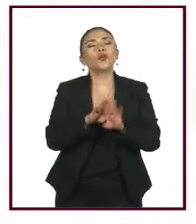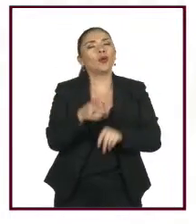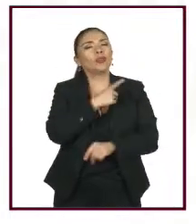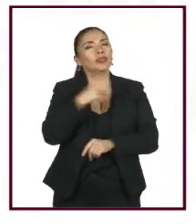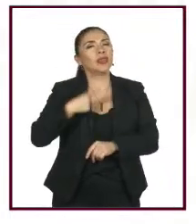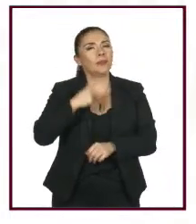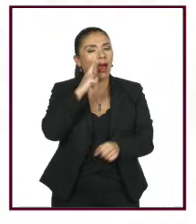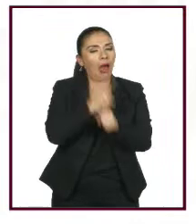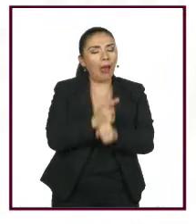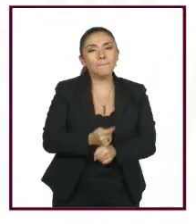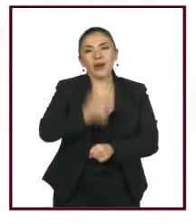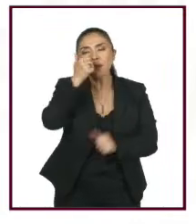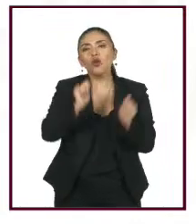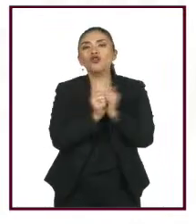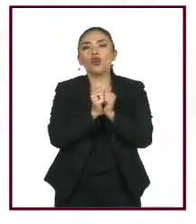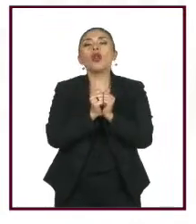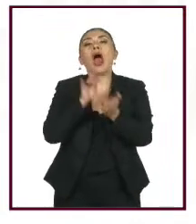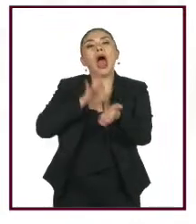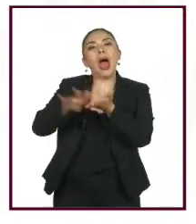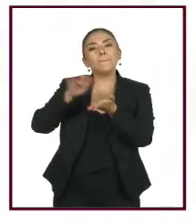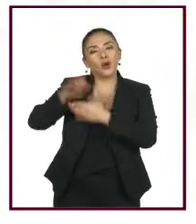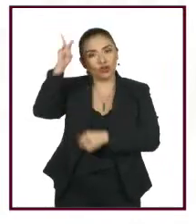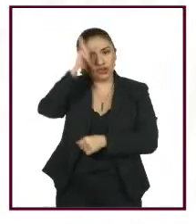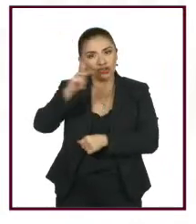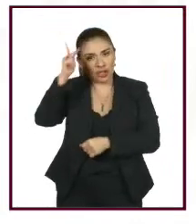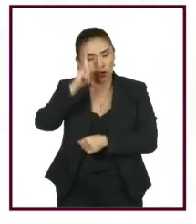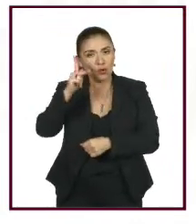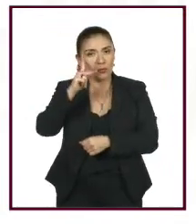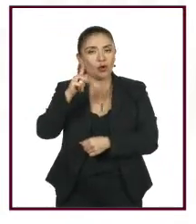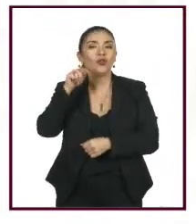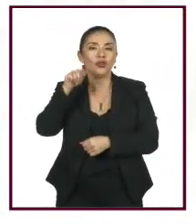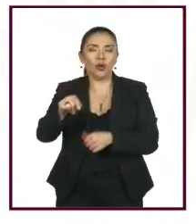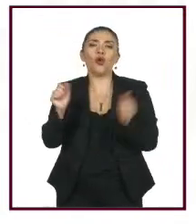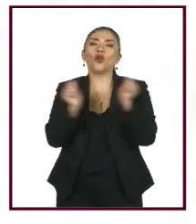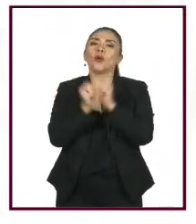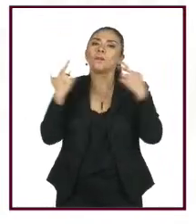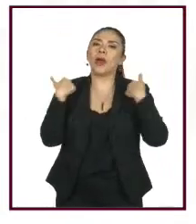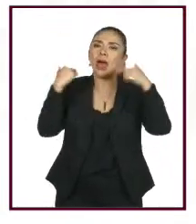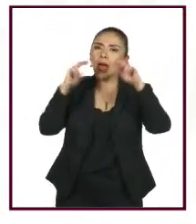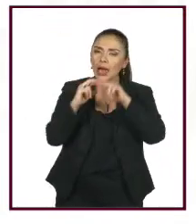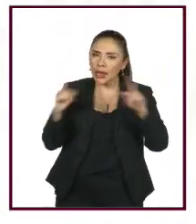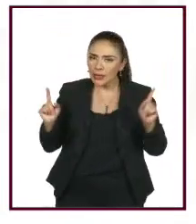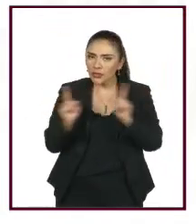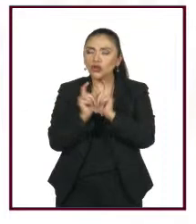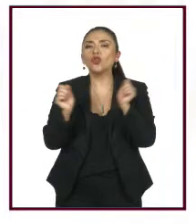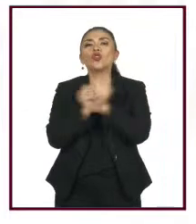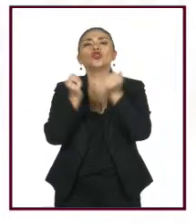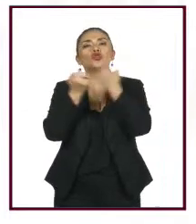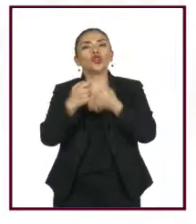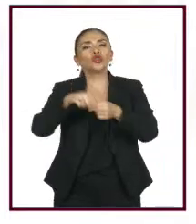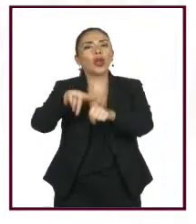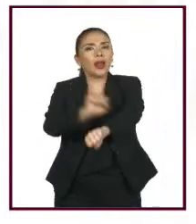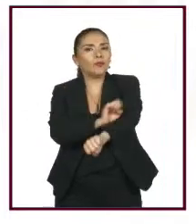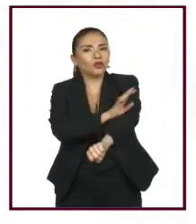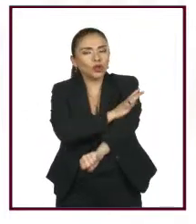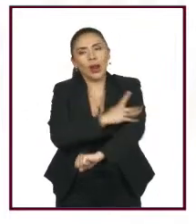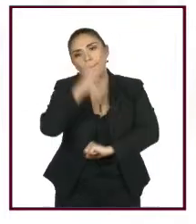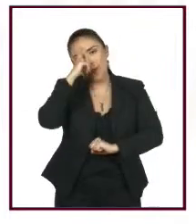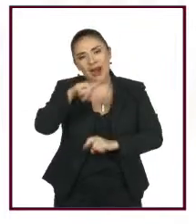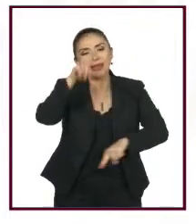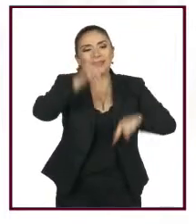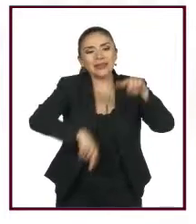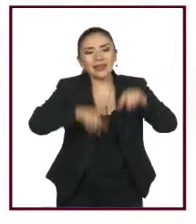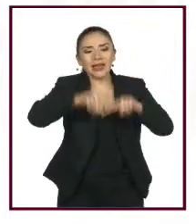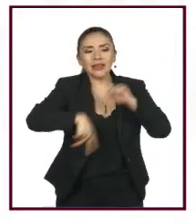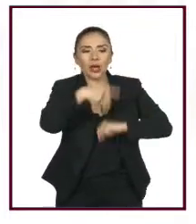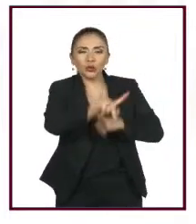identificar, recurrir al apoyo psicopedagógico en dado caso, académico, socioemotivo, para tratar también estos factores de riesgo. Si